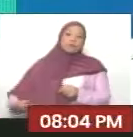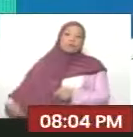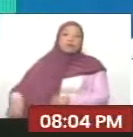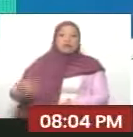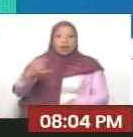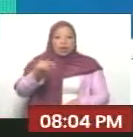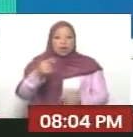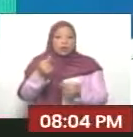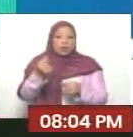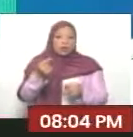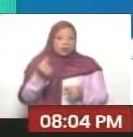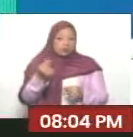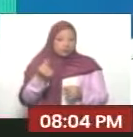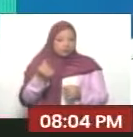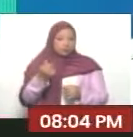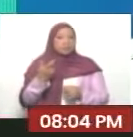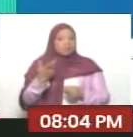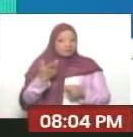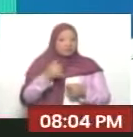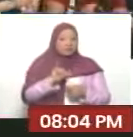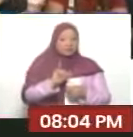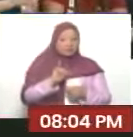por ahí,